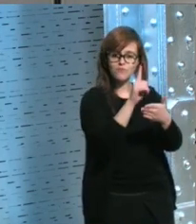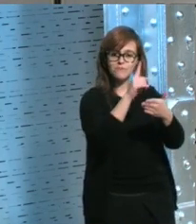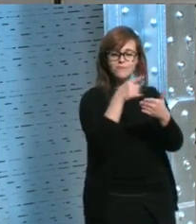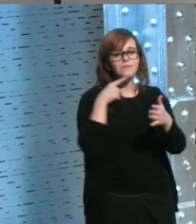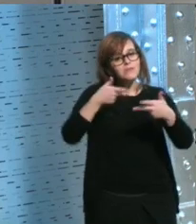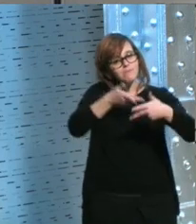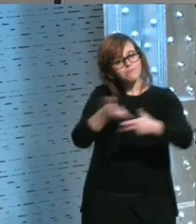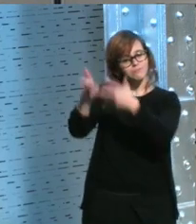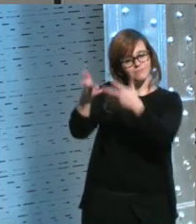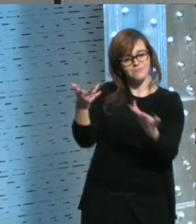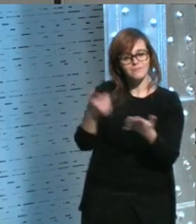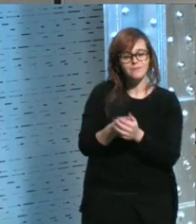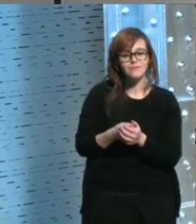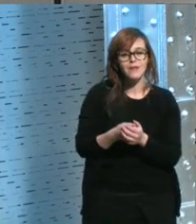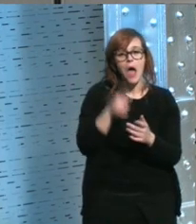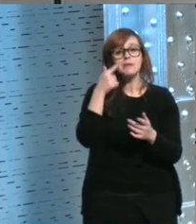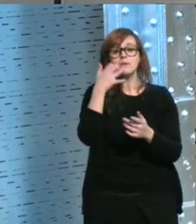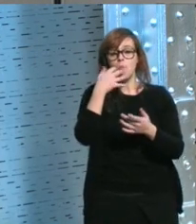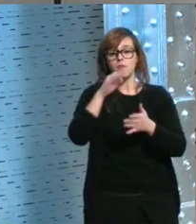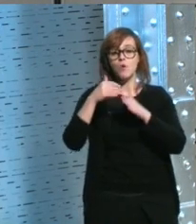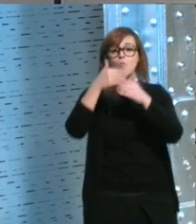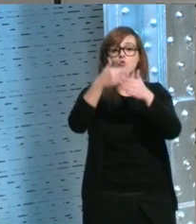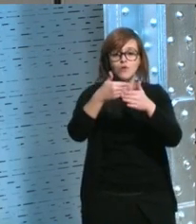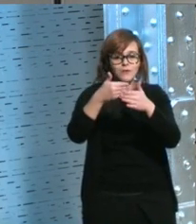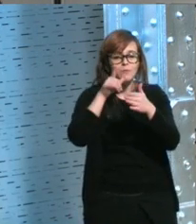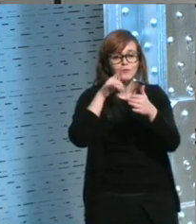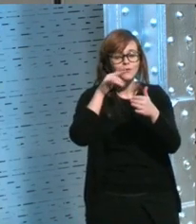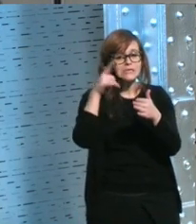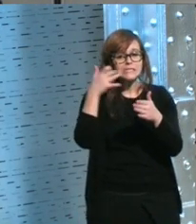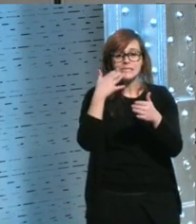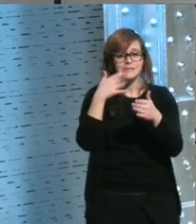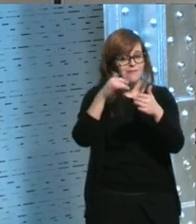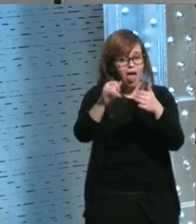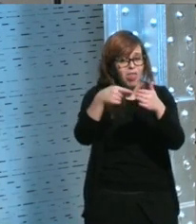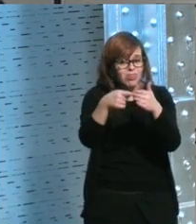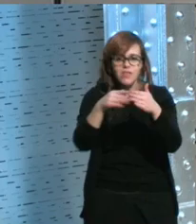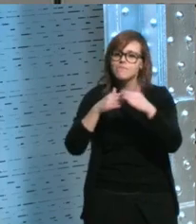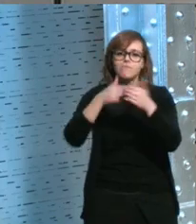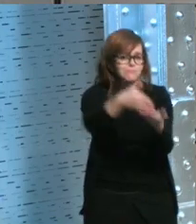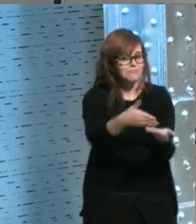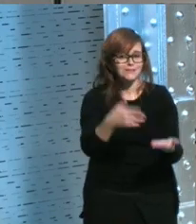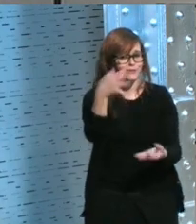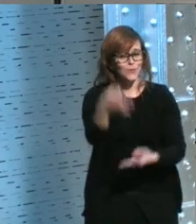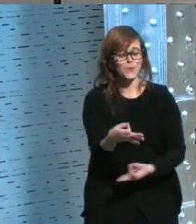no sé dónde está el muro, o si hay un muro, señora, lo vamos a tumbar o lo van a tumbar